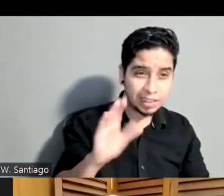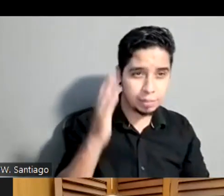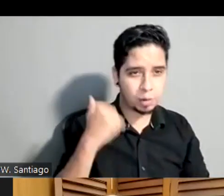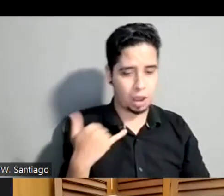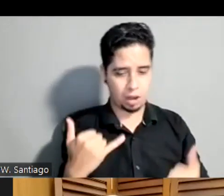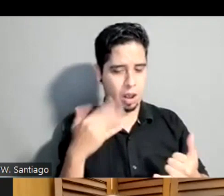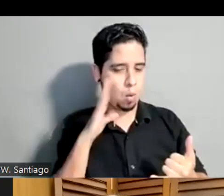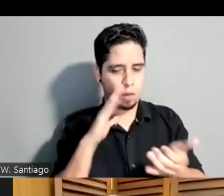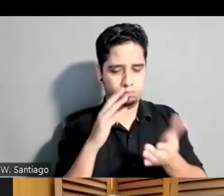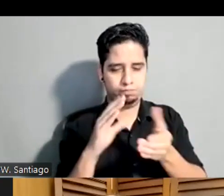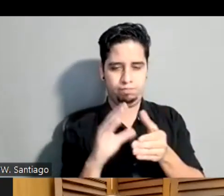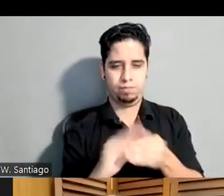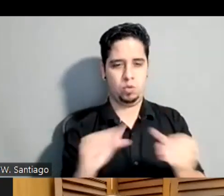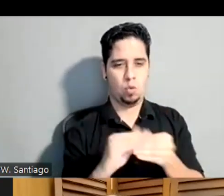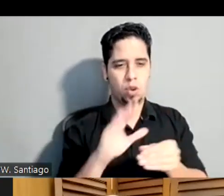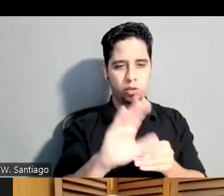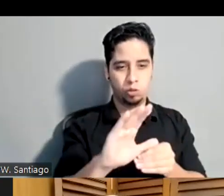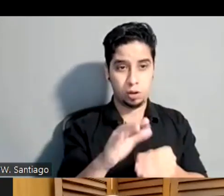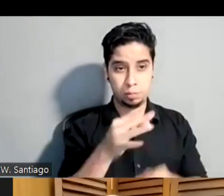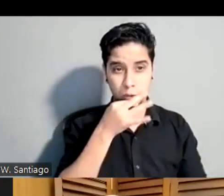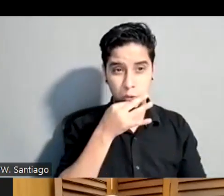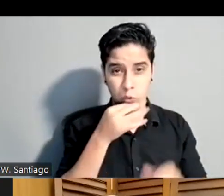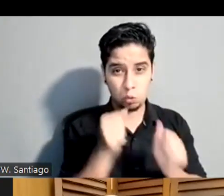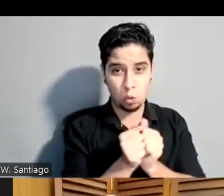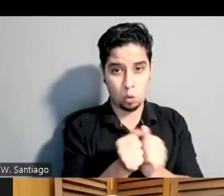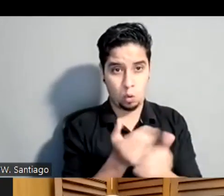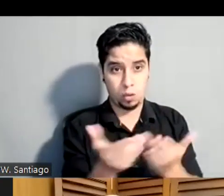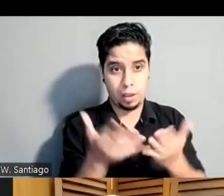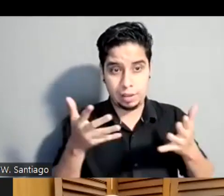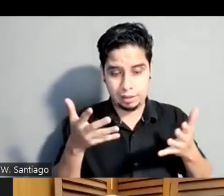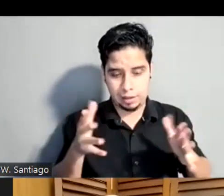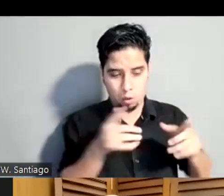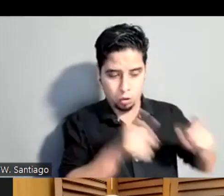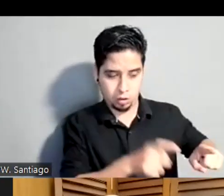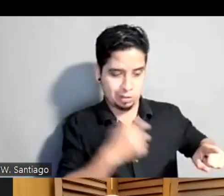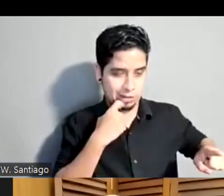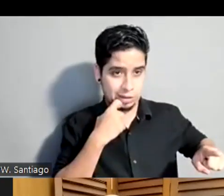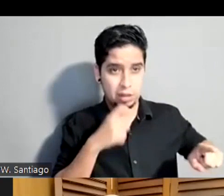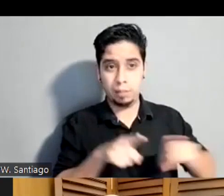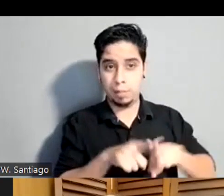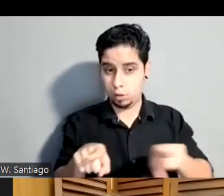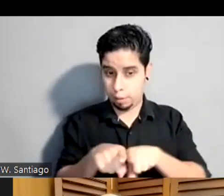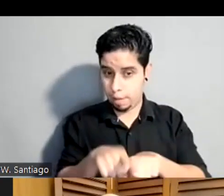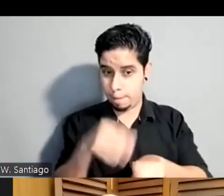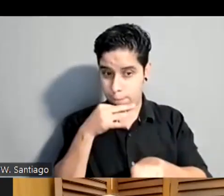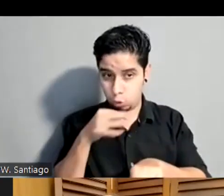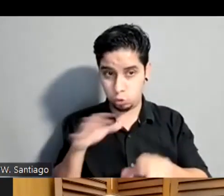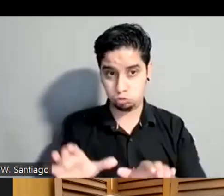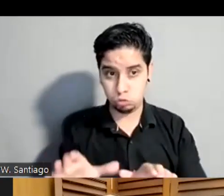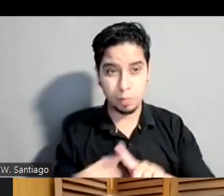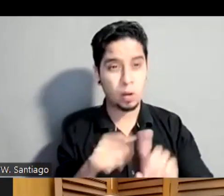de esa trayectoria tuya ya mismo y con cosas que ya pasaron recientes, pero también que vienen por ahí. Pero antes